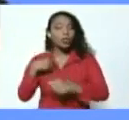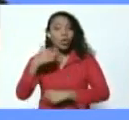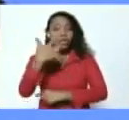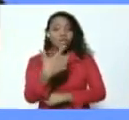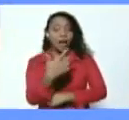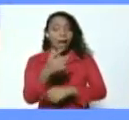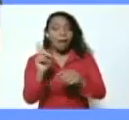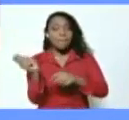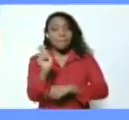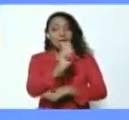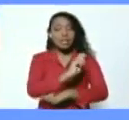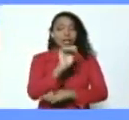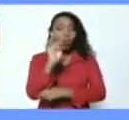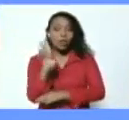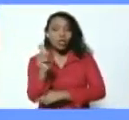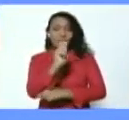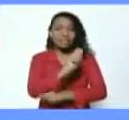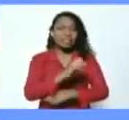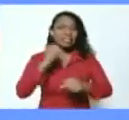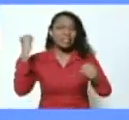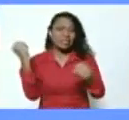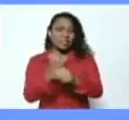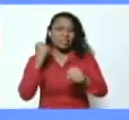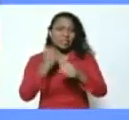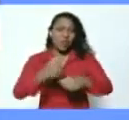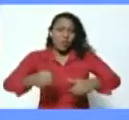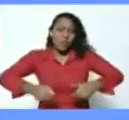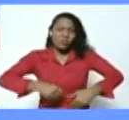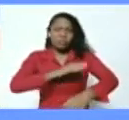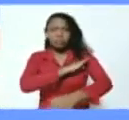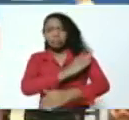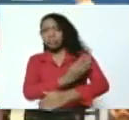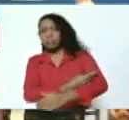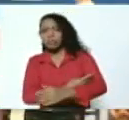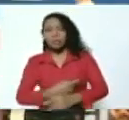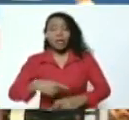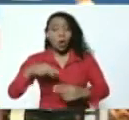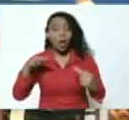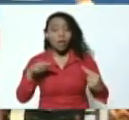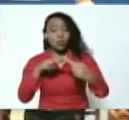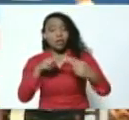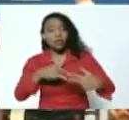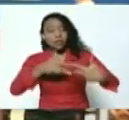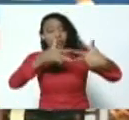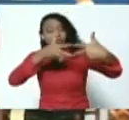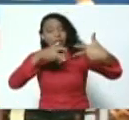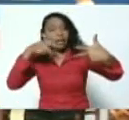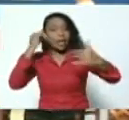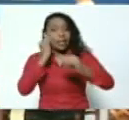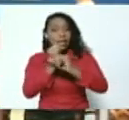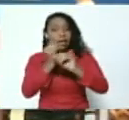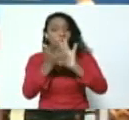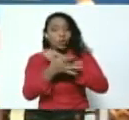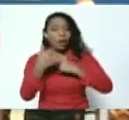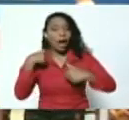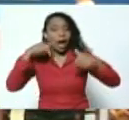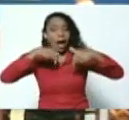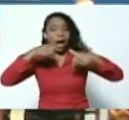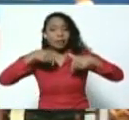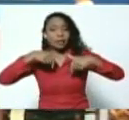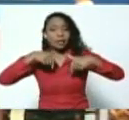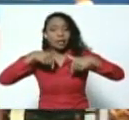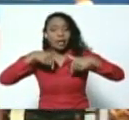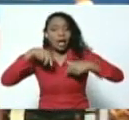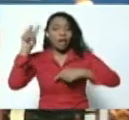y casi 4 meses de trabajo intenso a través de los encuentros virtuales, Andreina aquí